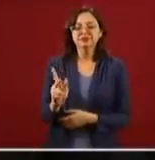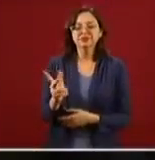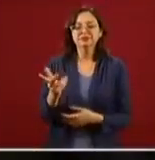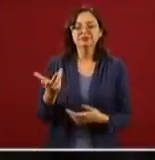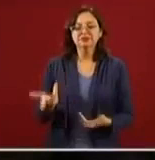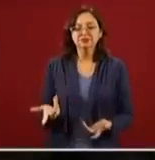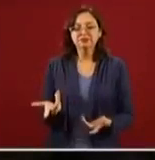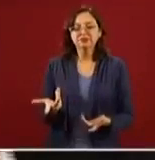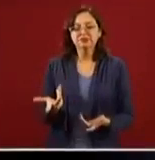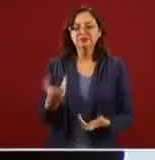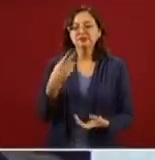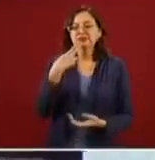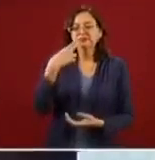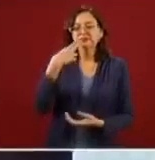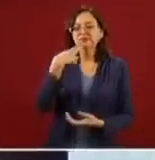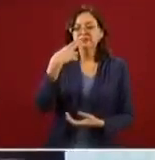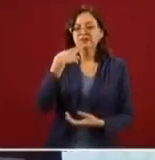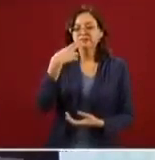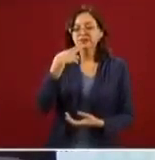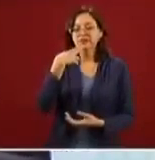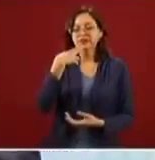que lo aplique